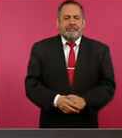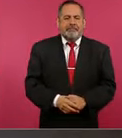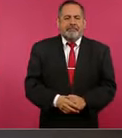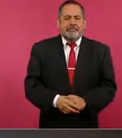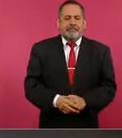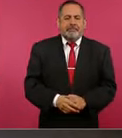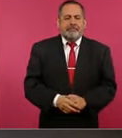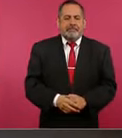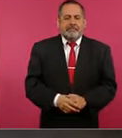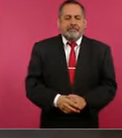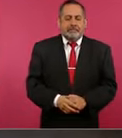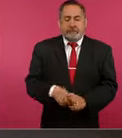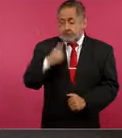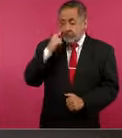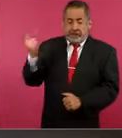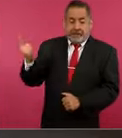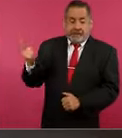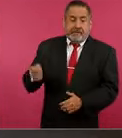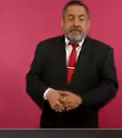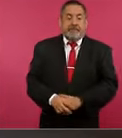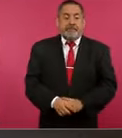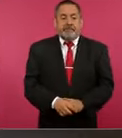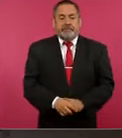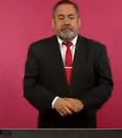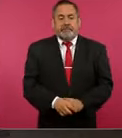Ahí está, miren esto.